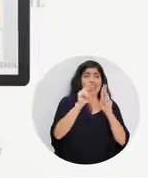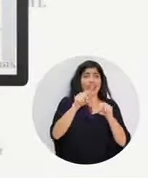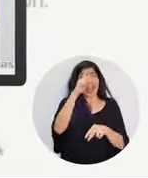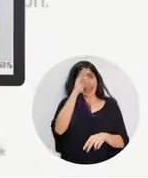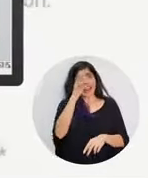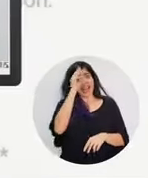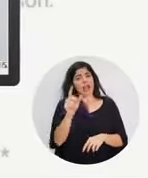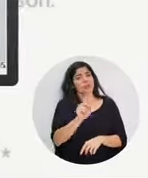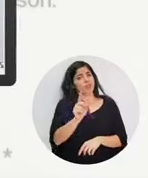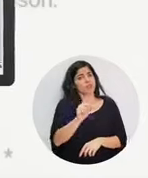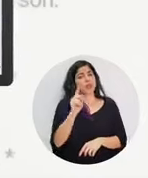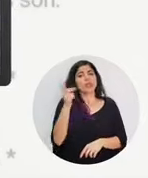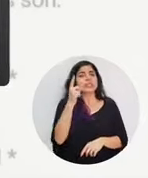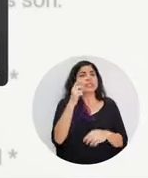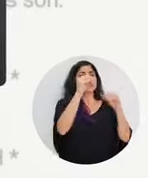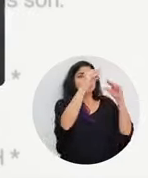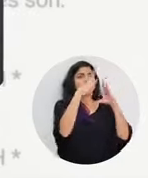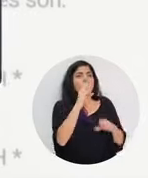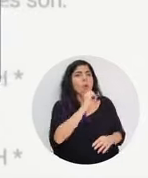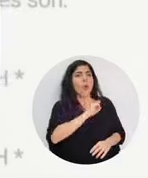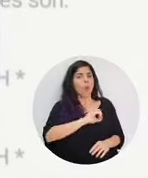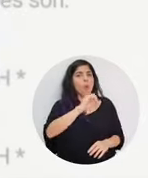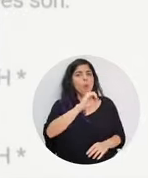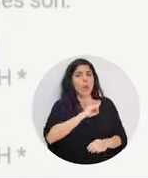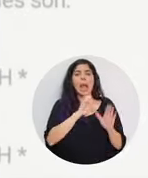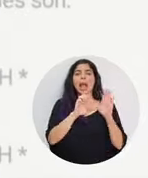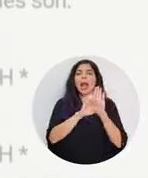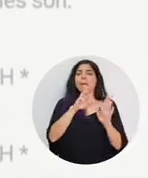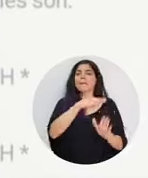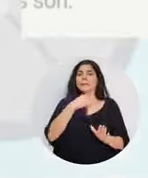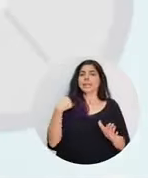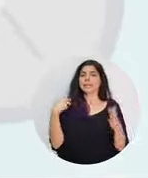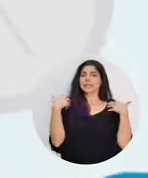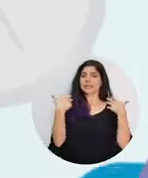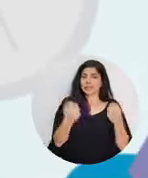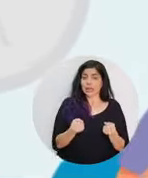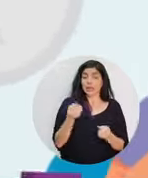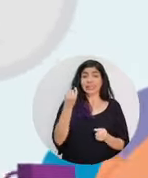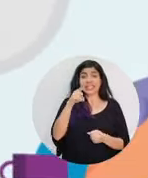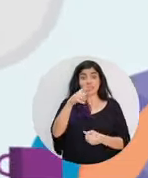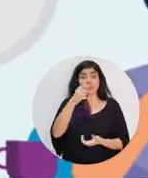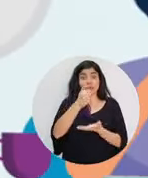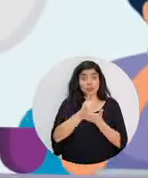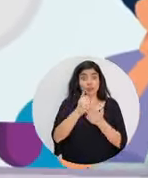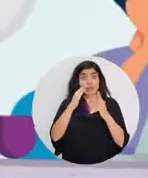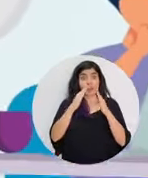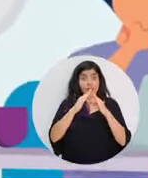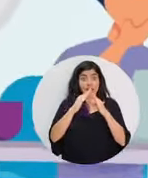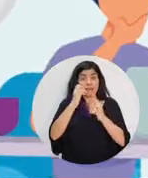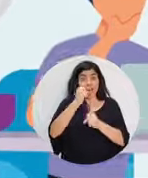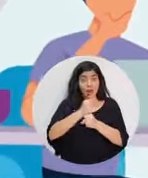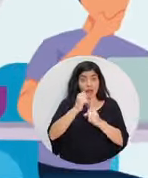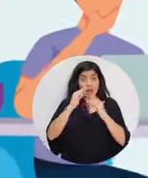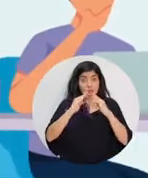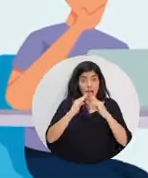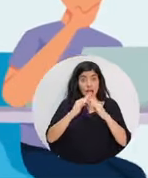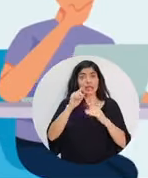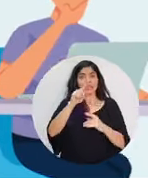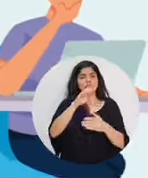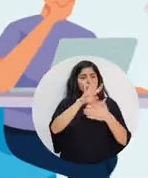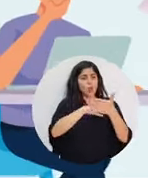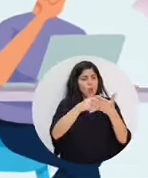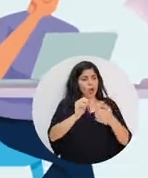e internet. Busque siempre información de fuentes oficiales, como el Ministerio de Salud. Si teletrabaja, establezca un horario y